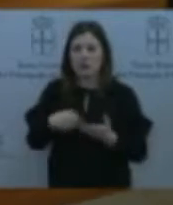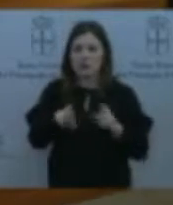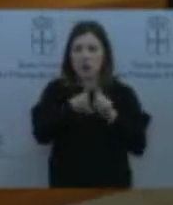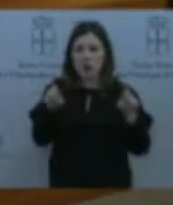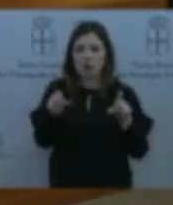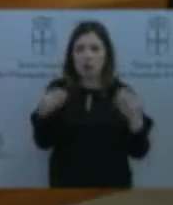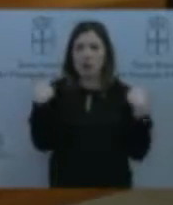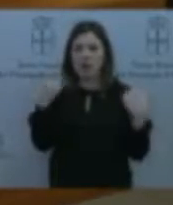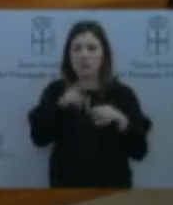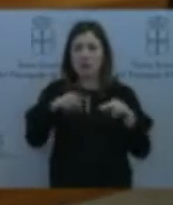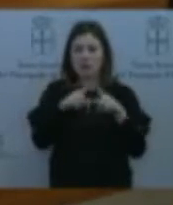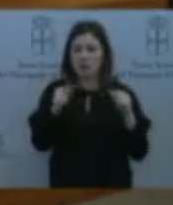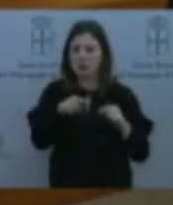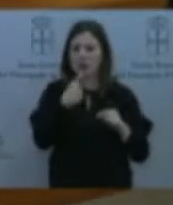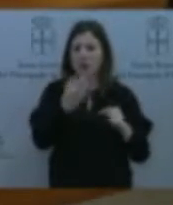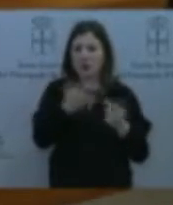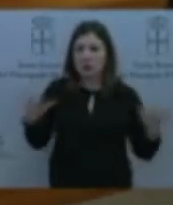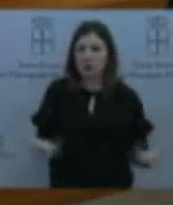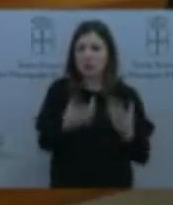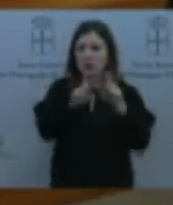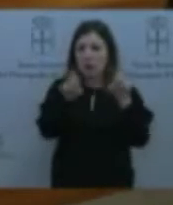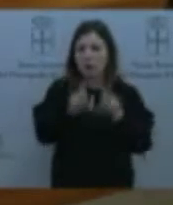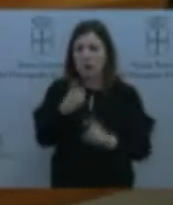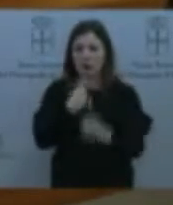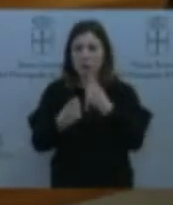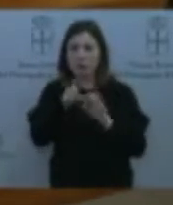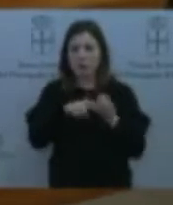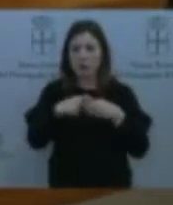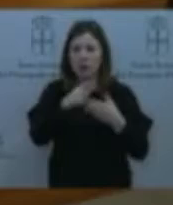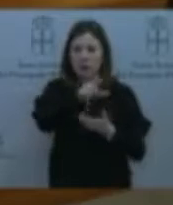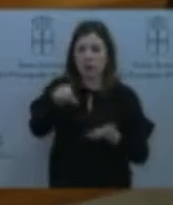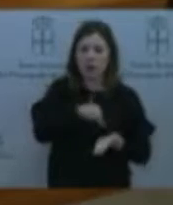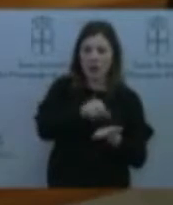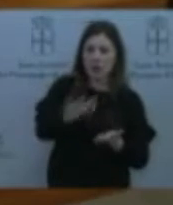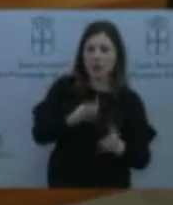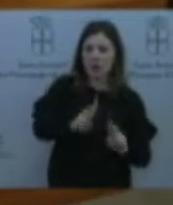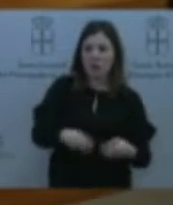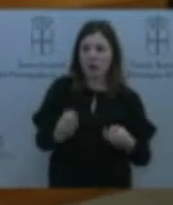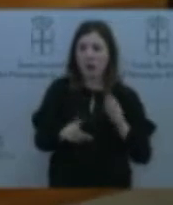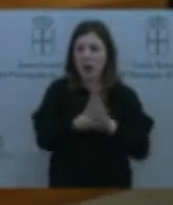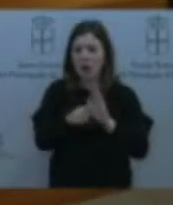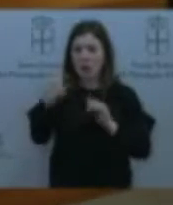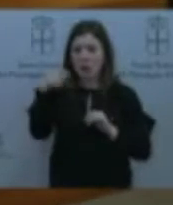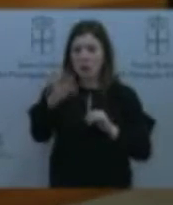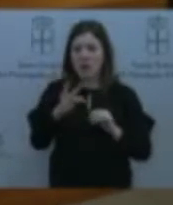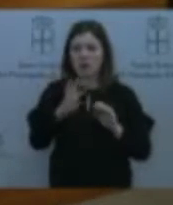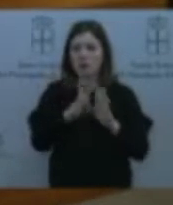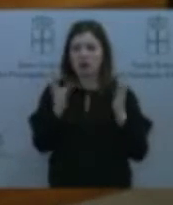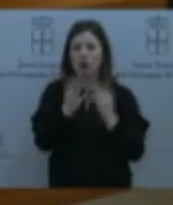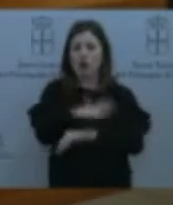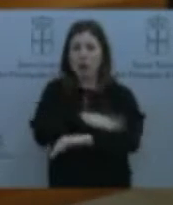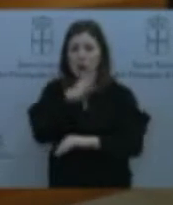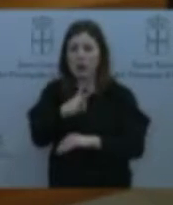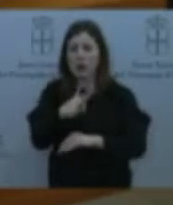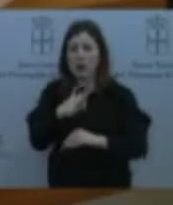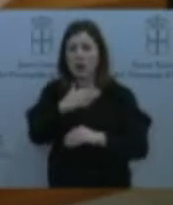órganos consultivos sectoriales de participación ciudadana, que se reformará la ley del presidente y el Consejo de Gobierno para establecer el procedimiento de investidura y limitar